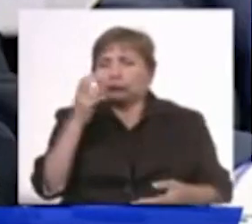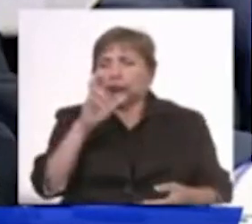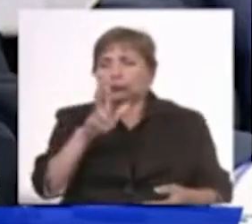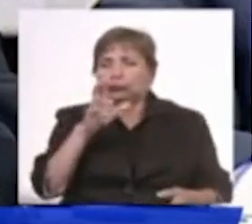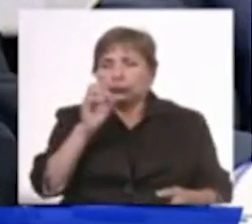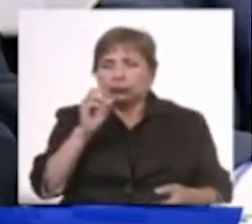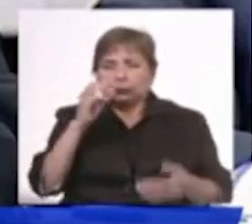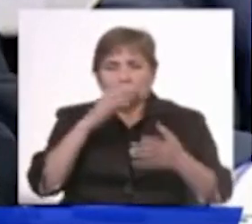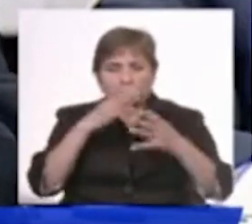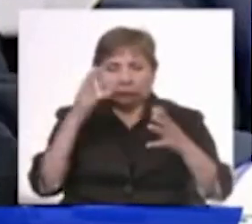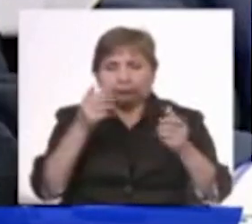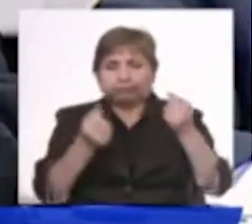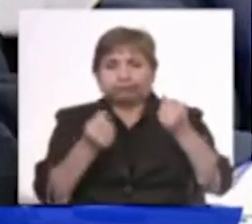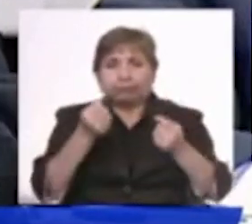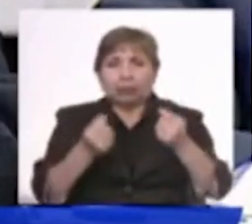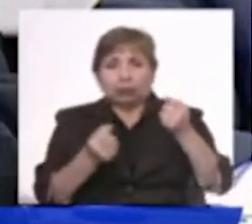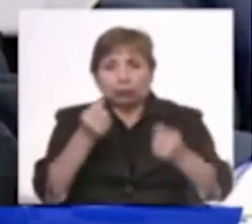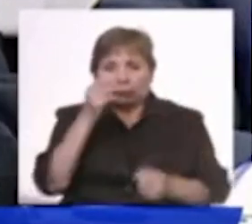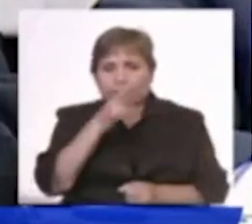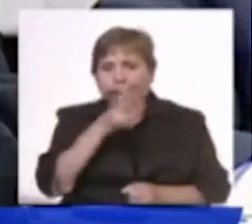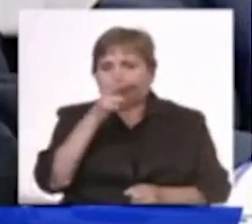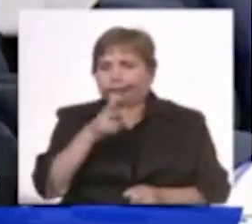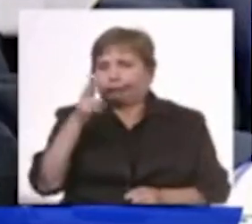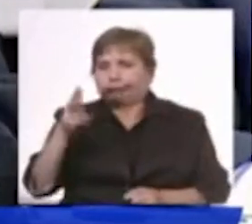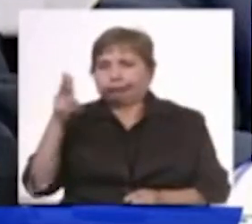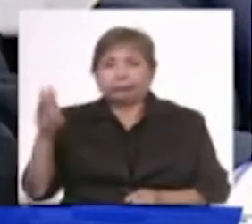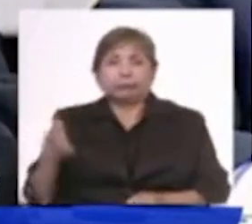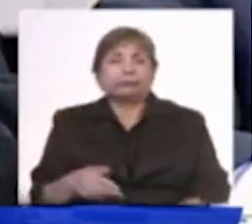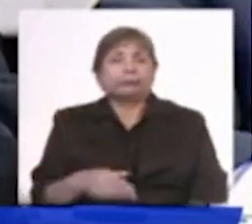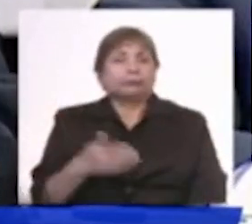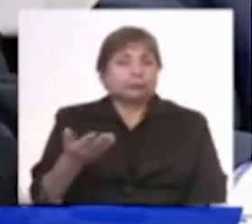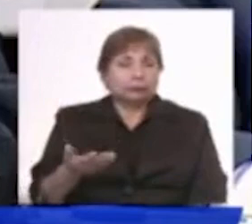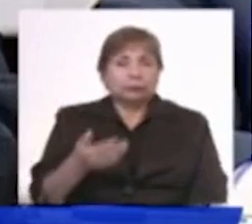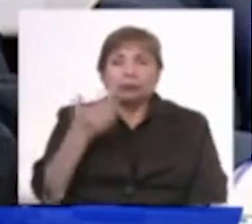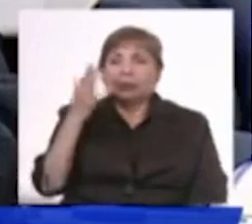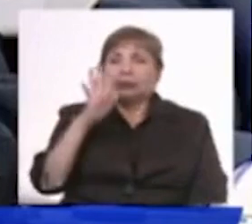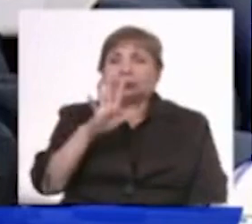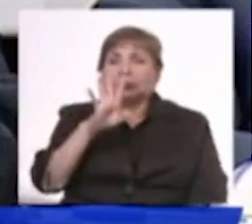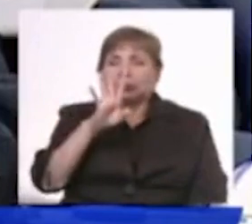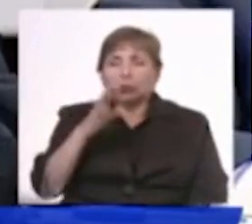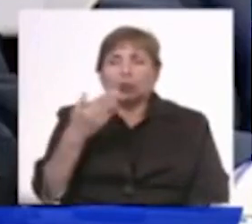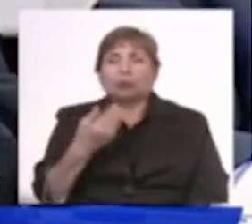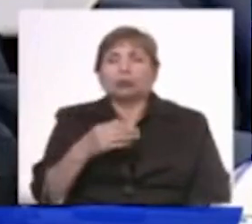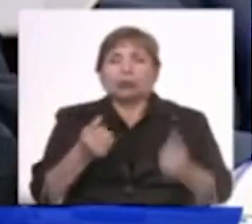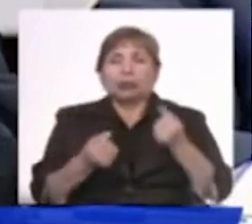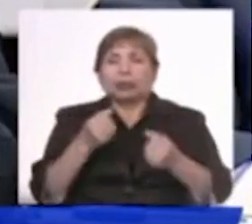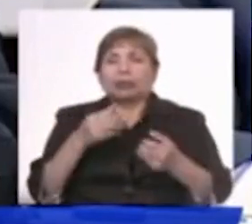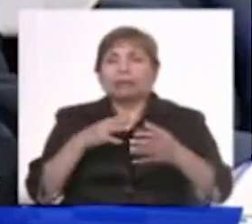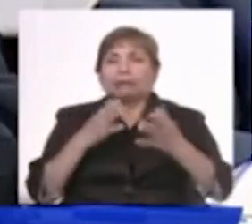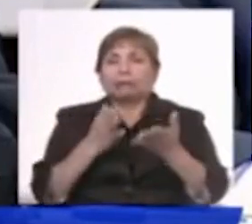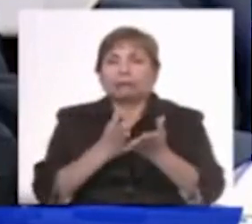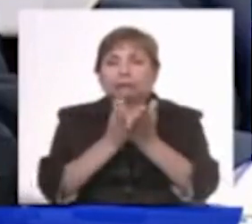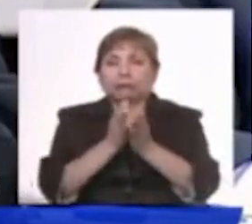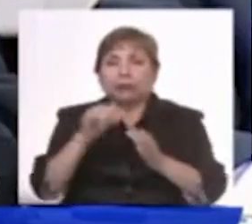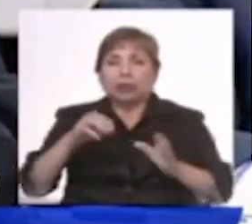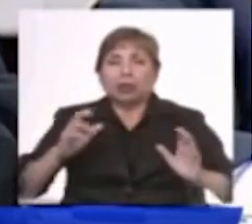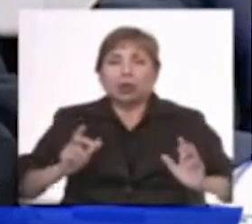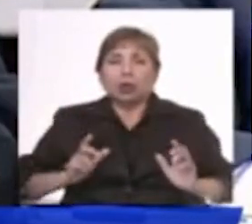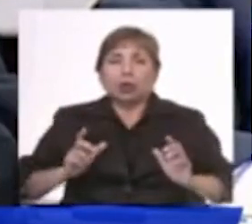230 automóviles, hay 54 vehículos que pertenecen a la flota del